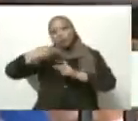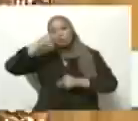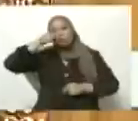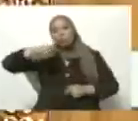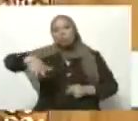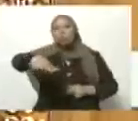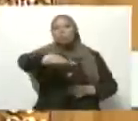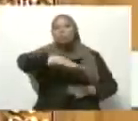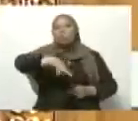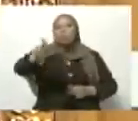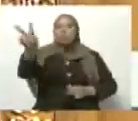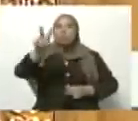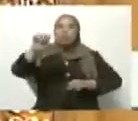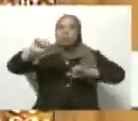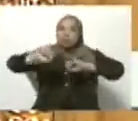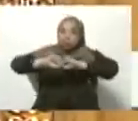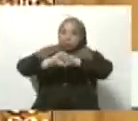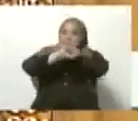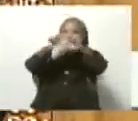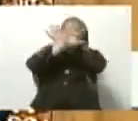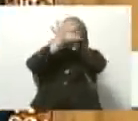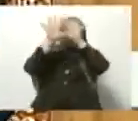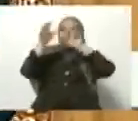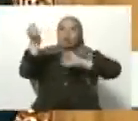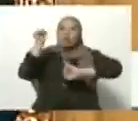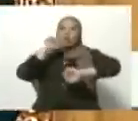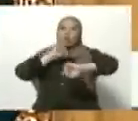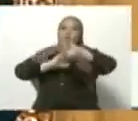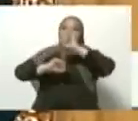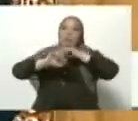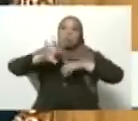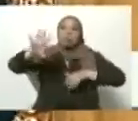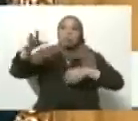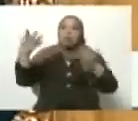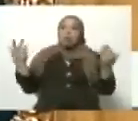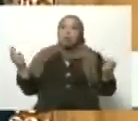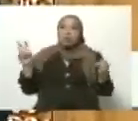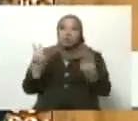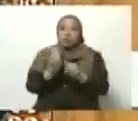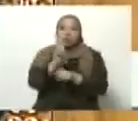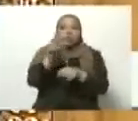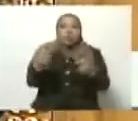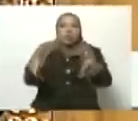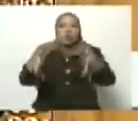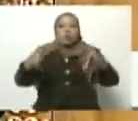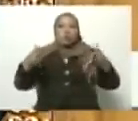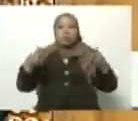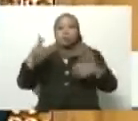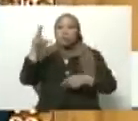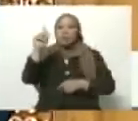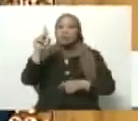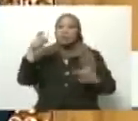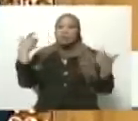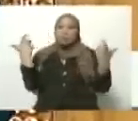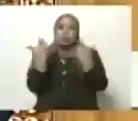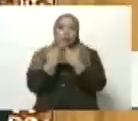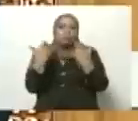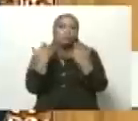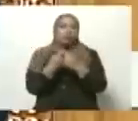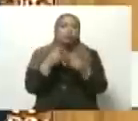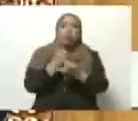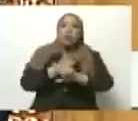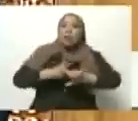la claridad en la defensa de nuestra patria nos ha llevado a la victoria en esta lucha, en esta segunda guerra de independencia.